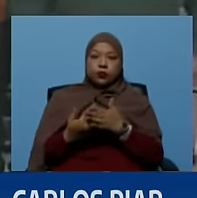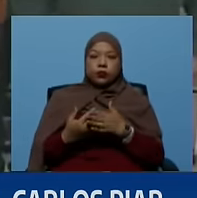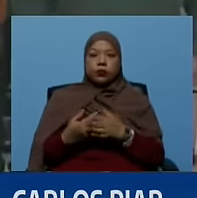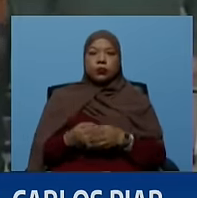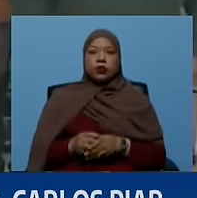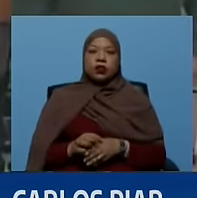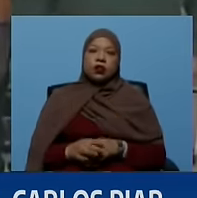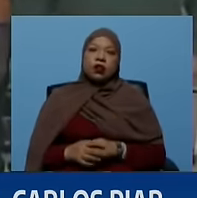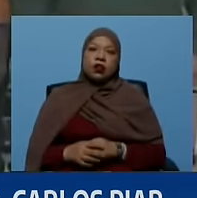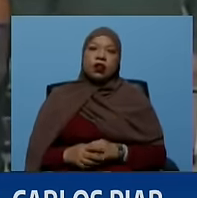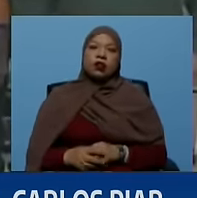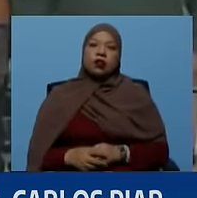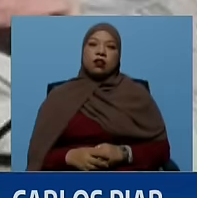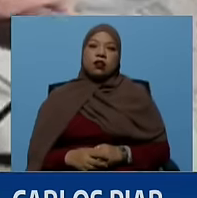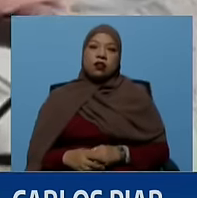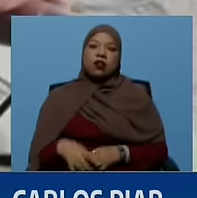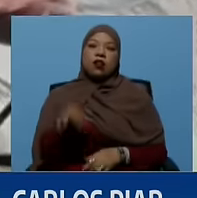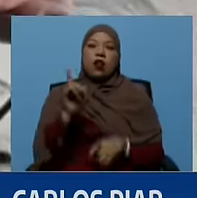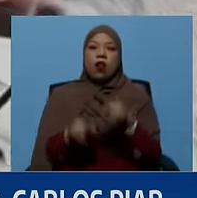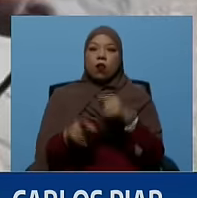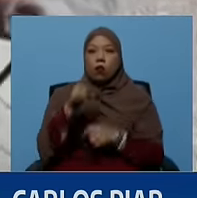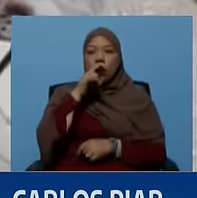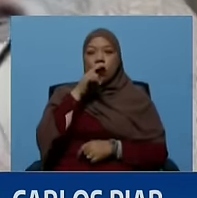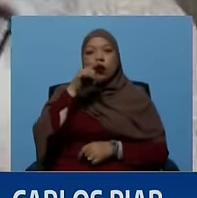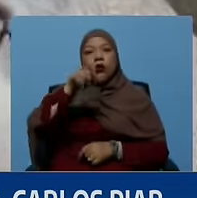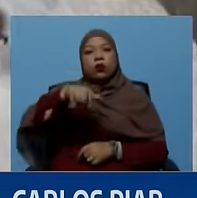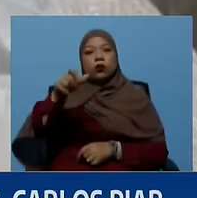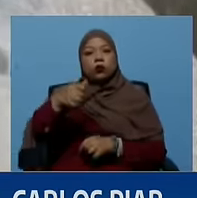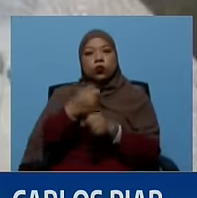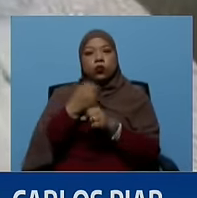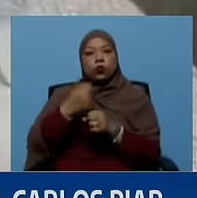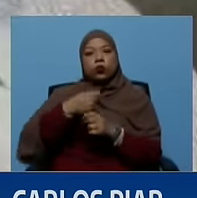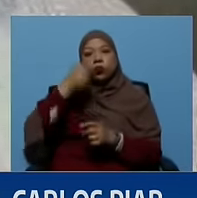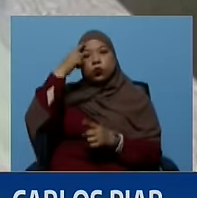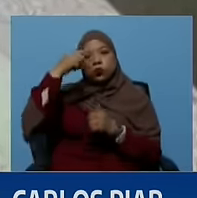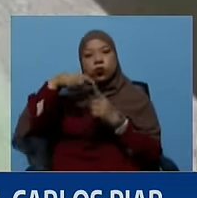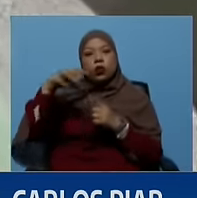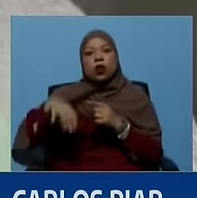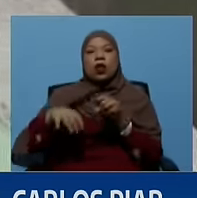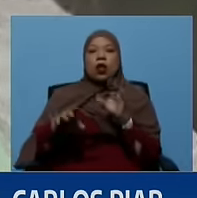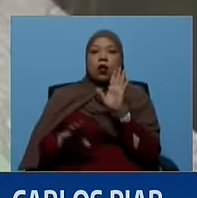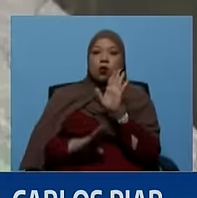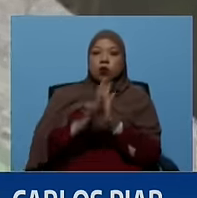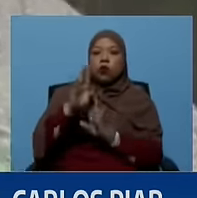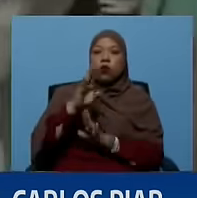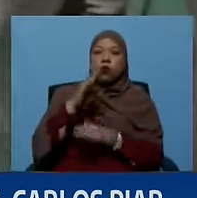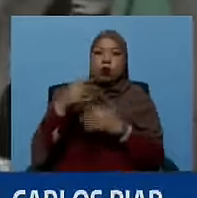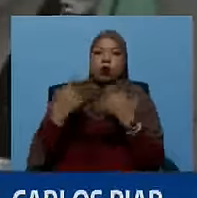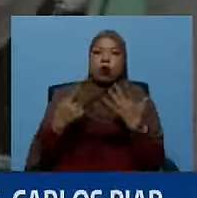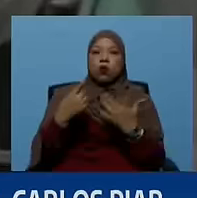sin duda alguna algo mágico con las bricom hemos logrado en este estado recuperar